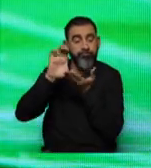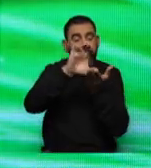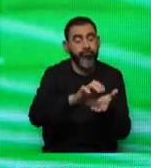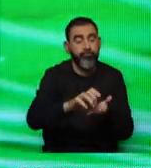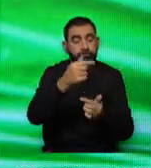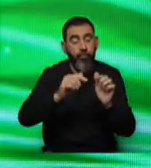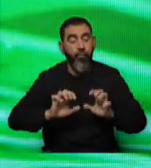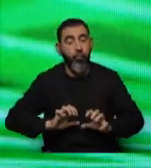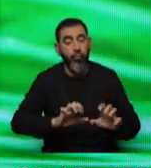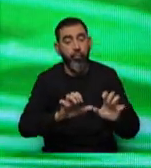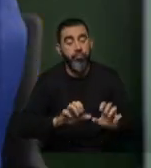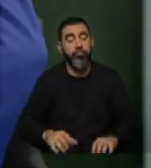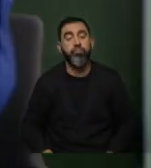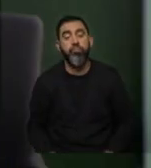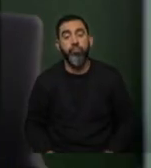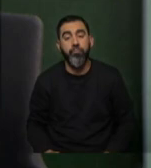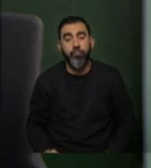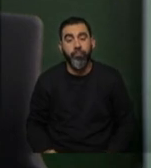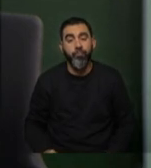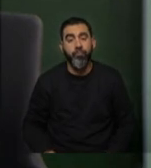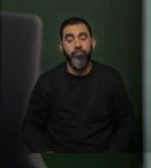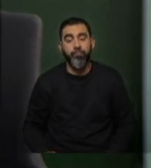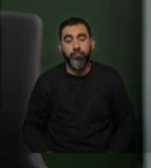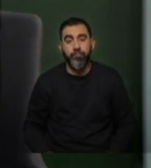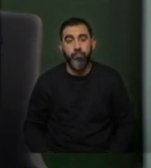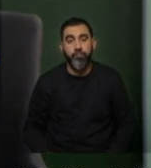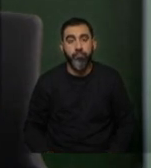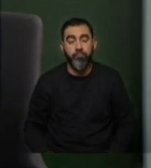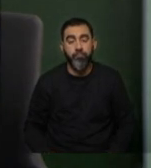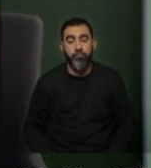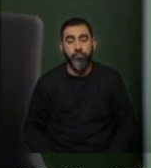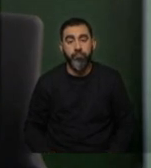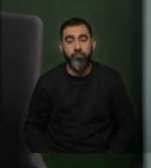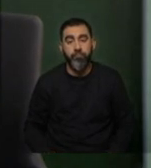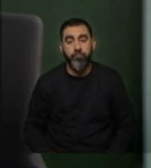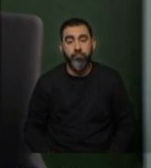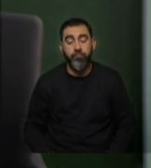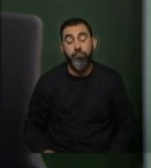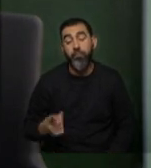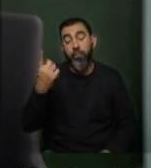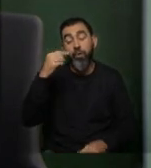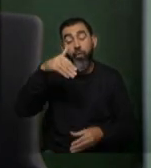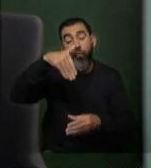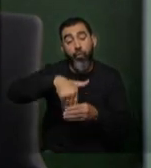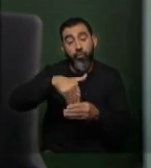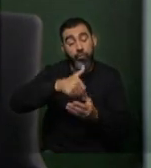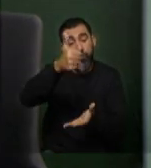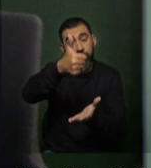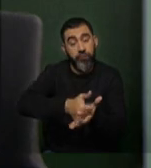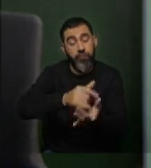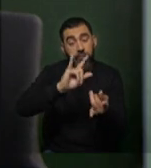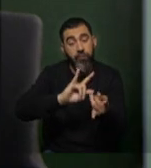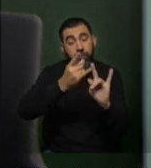al Tribunal de Cuentas para que cumpla con la norma. Justamente a eso iba, nos quedan dos minutos, Tucci, sí, tengo que ser un poco sintéticos con esto, pero ayer la Corte Electoral estuvo, bueno,